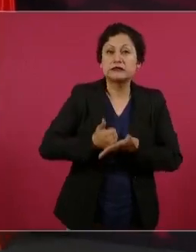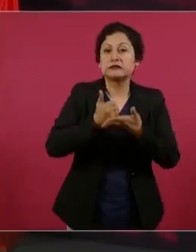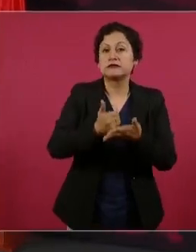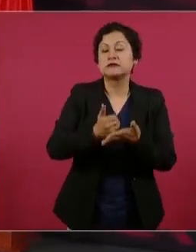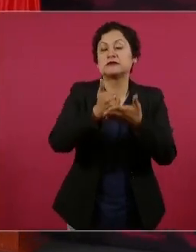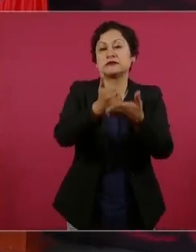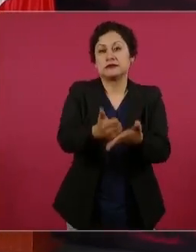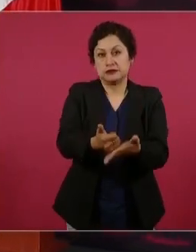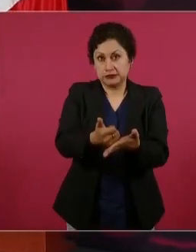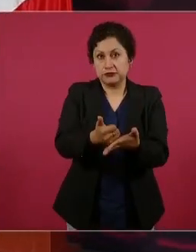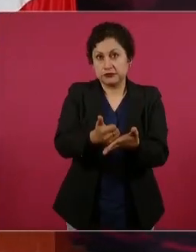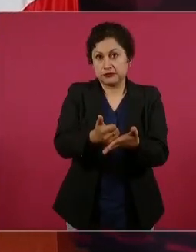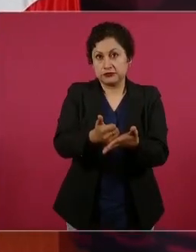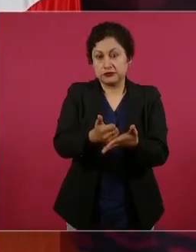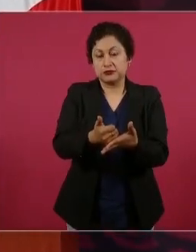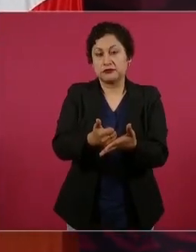tienen